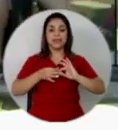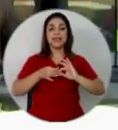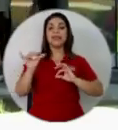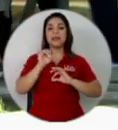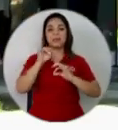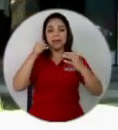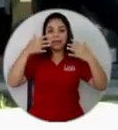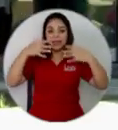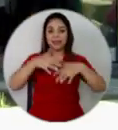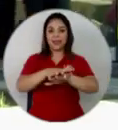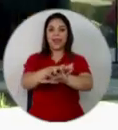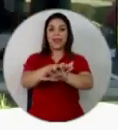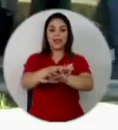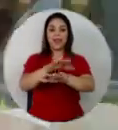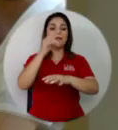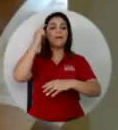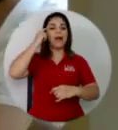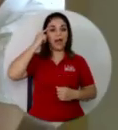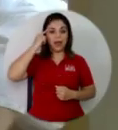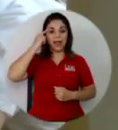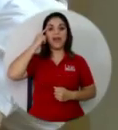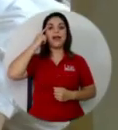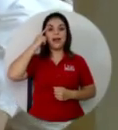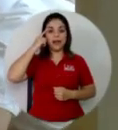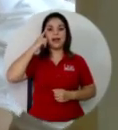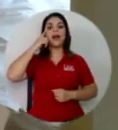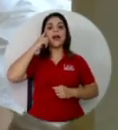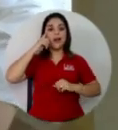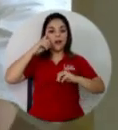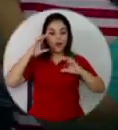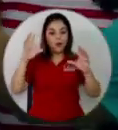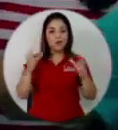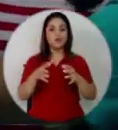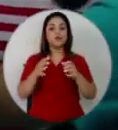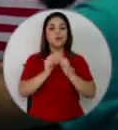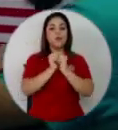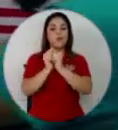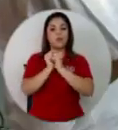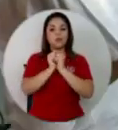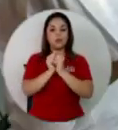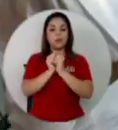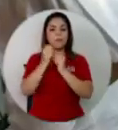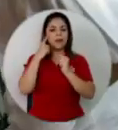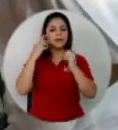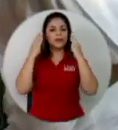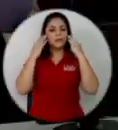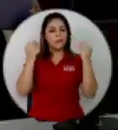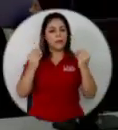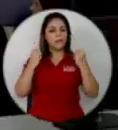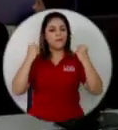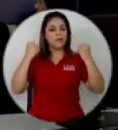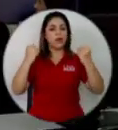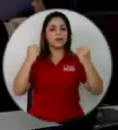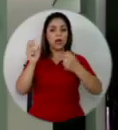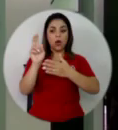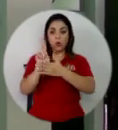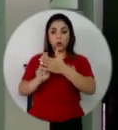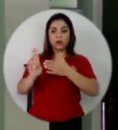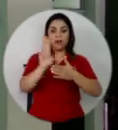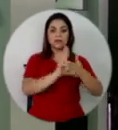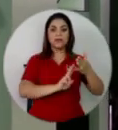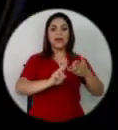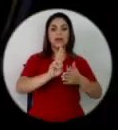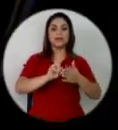que era la integración. Eso pensando en complementar las capacidades, las fortalezas de cada